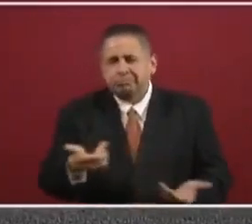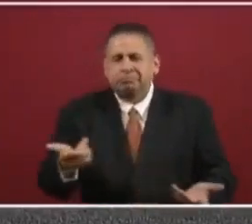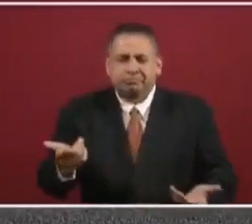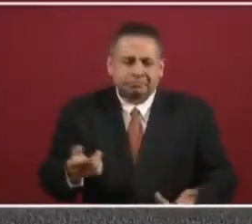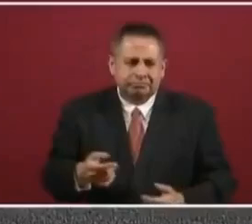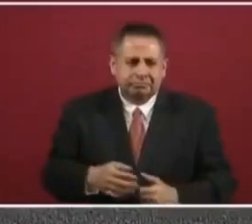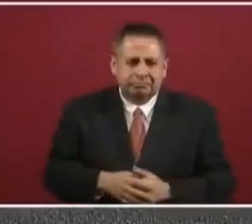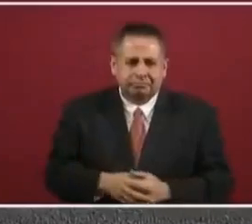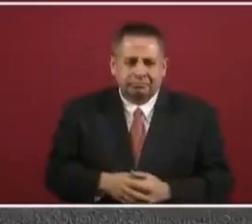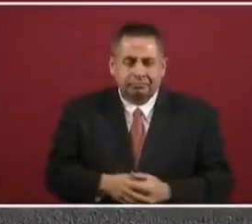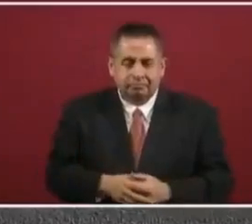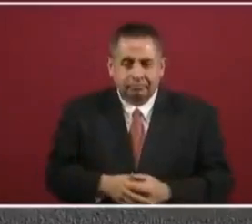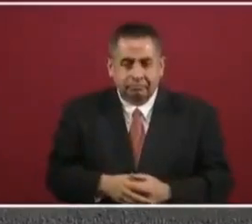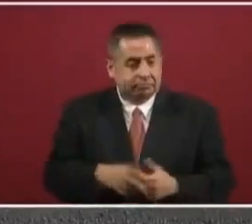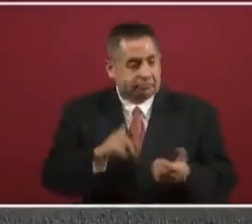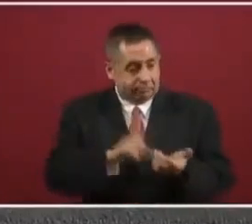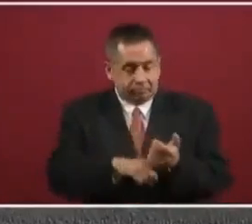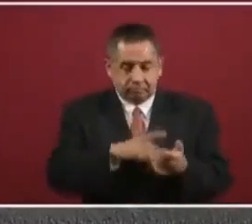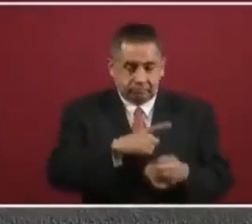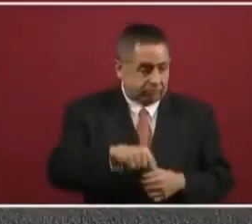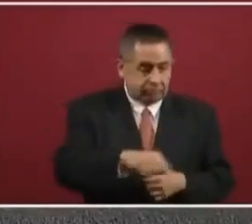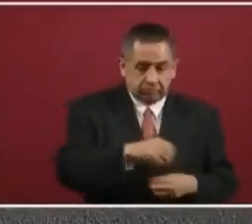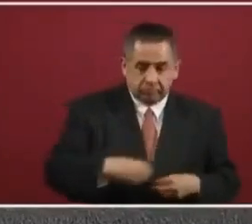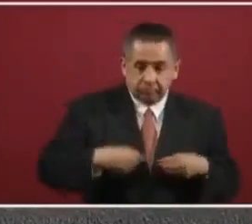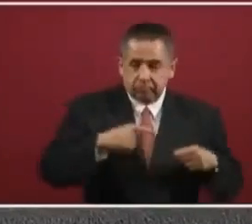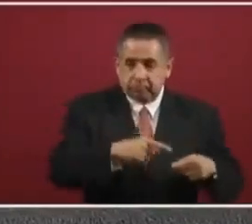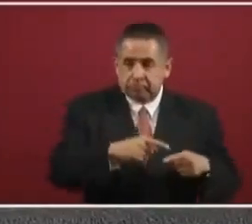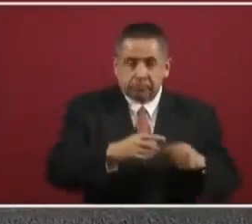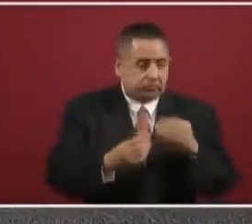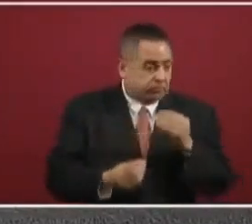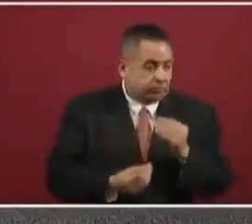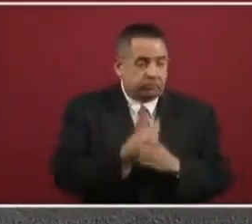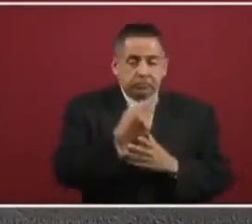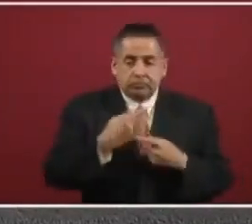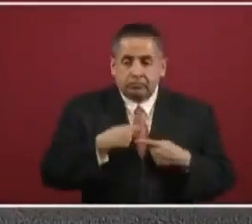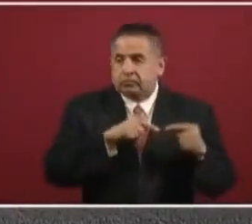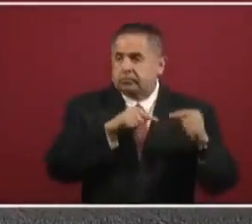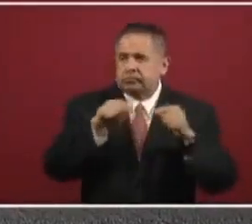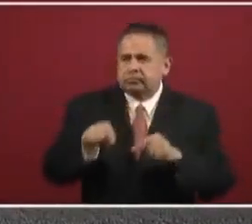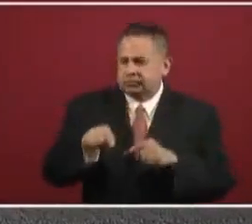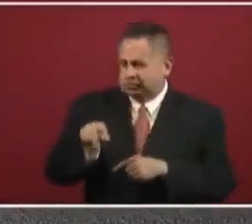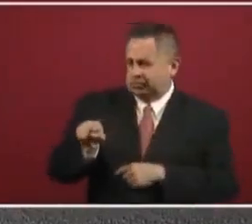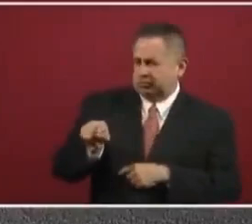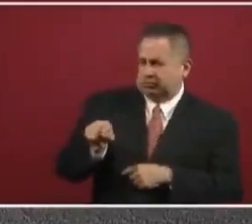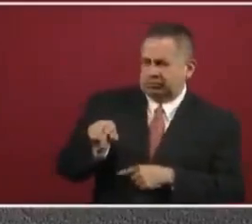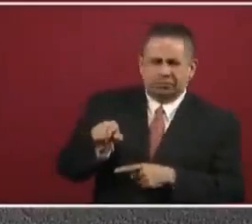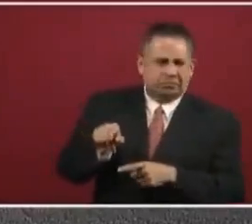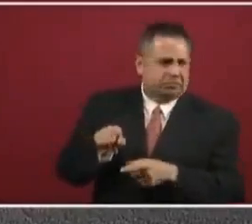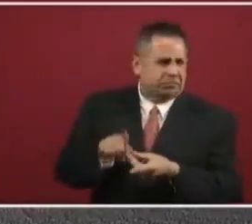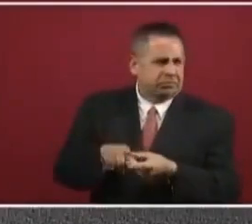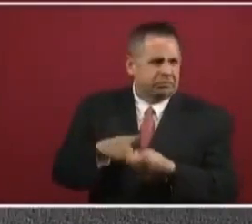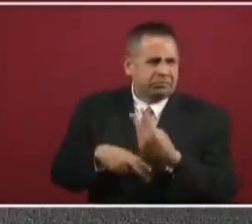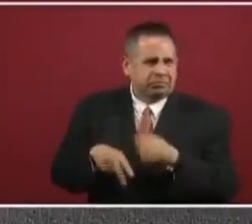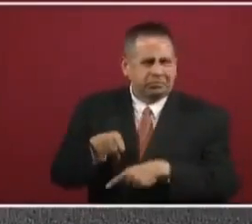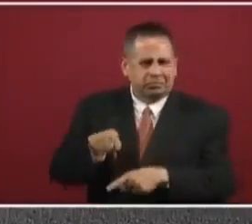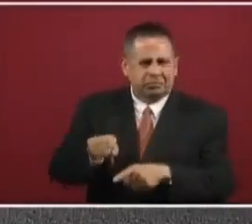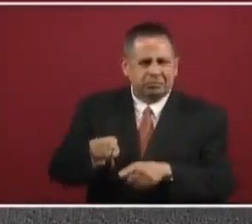residencias incluso los que vivían ahí que llegan los nuevos dicen